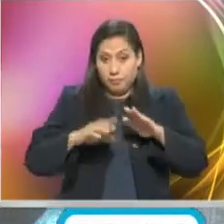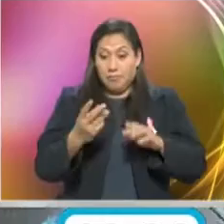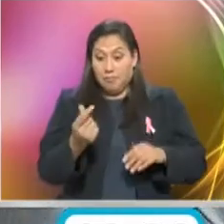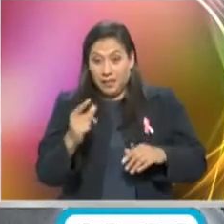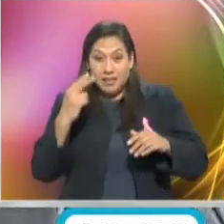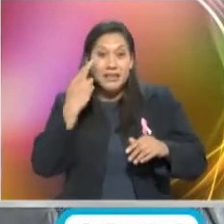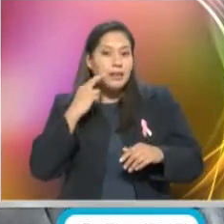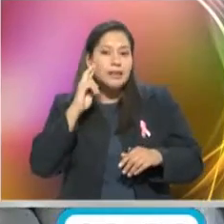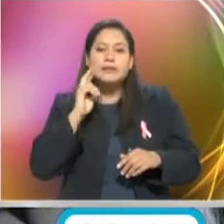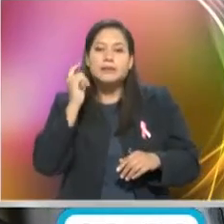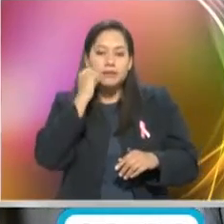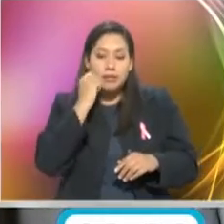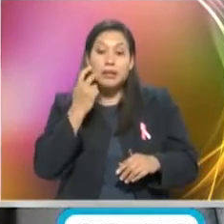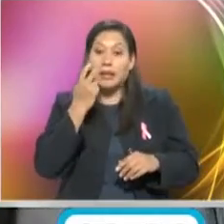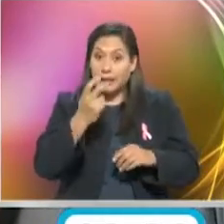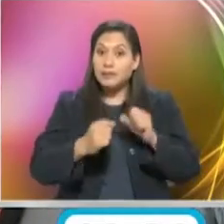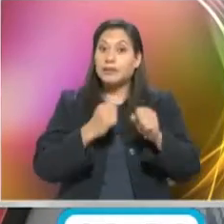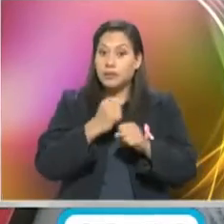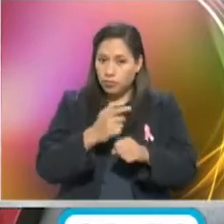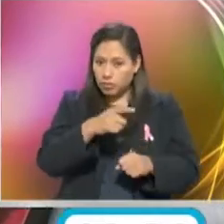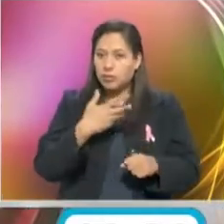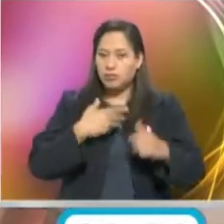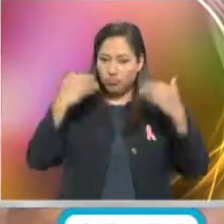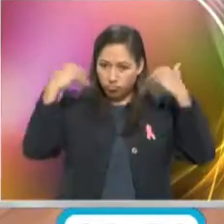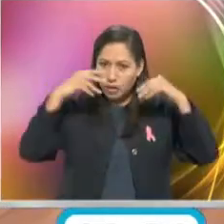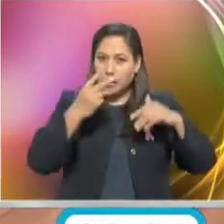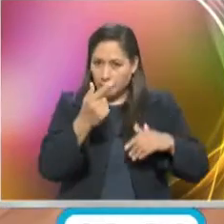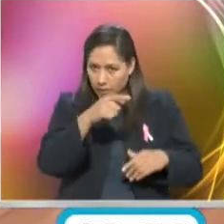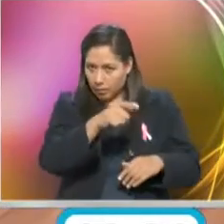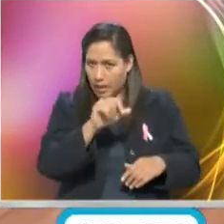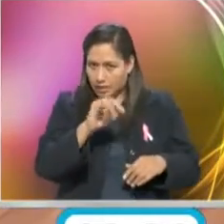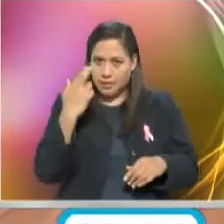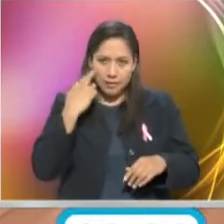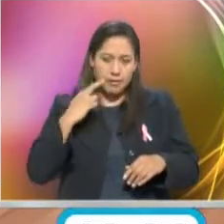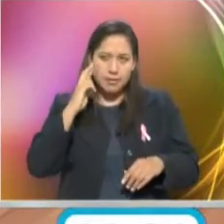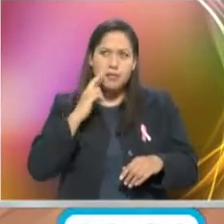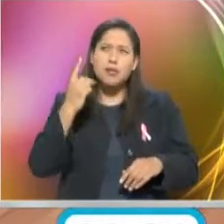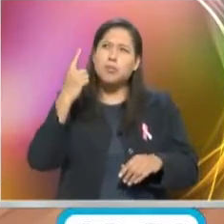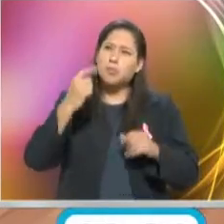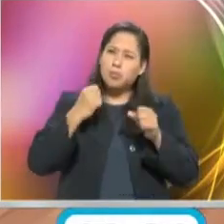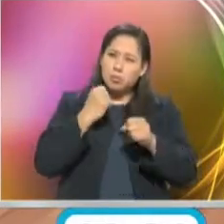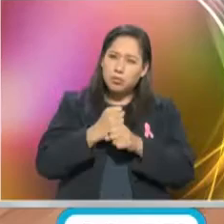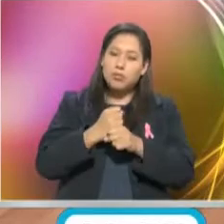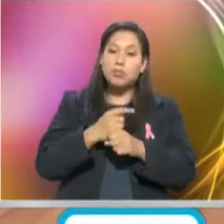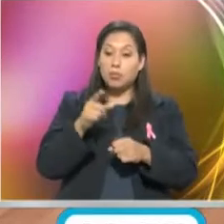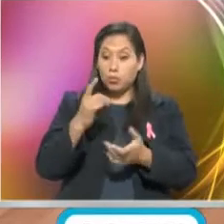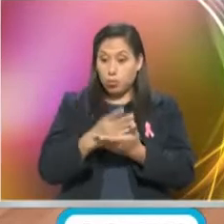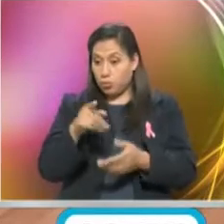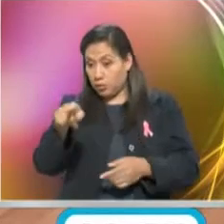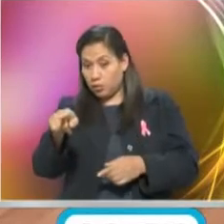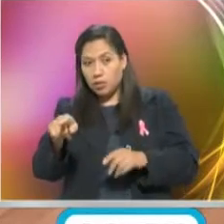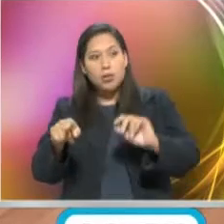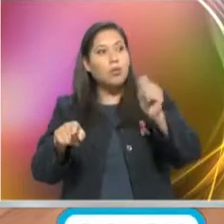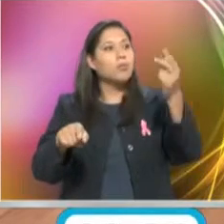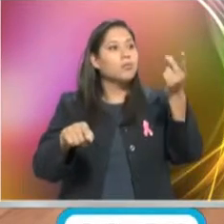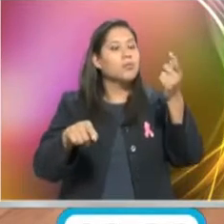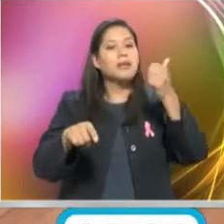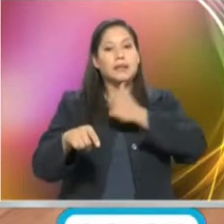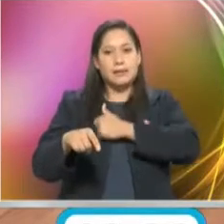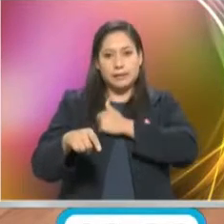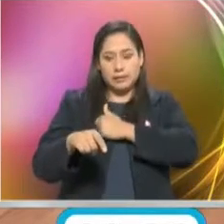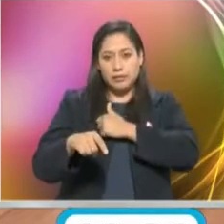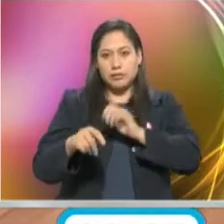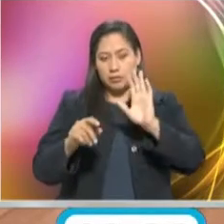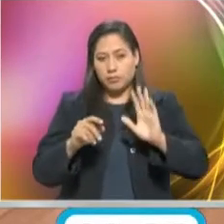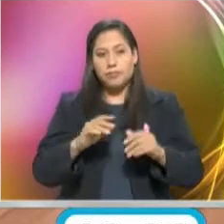tal no importa. Este año sí hubo más pastor belga. El año pasado solamente estaba ella y otro perro de Canadá. Okay.